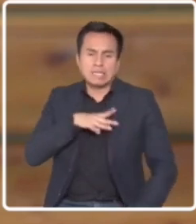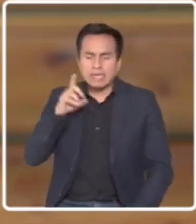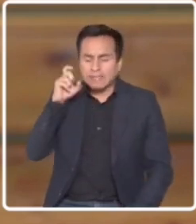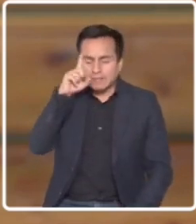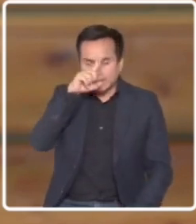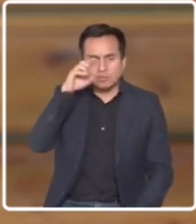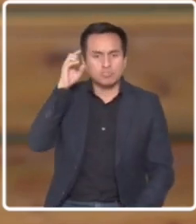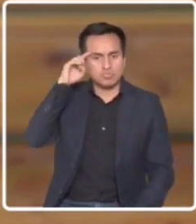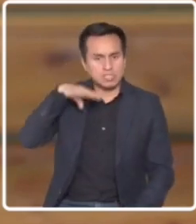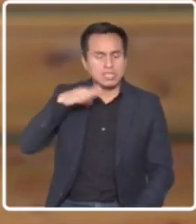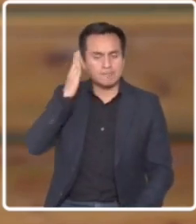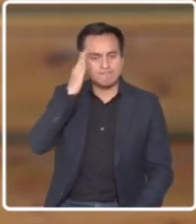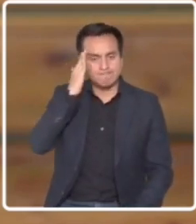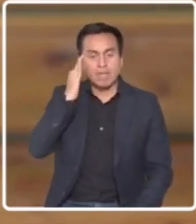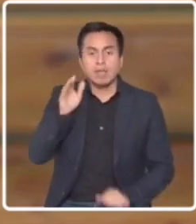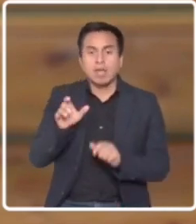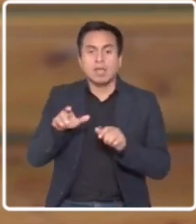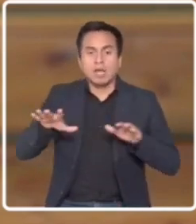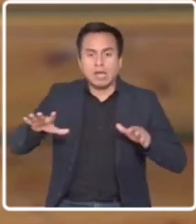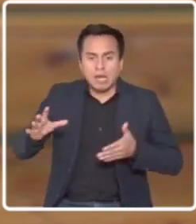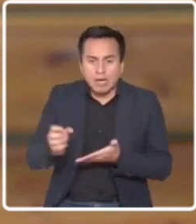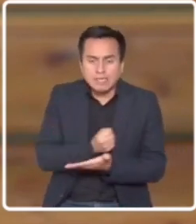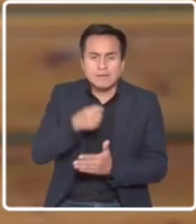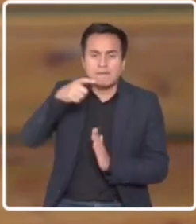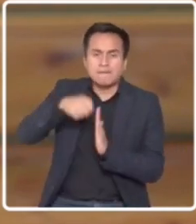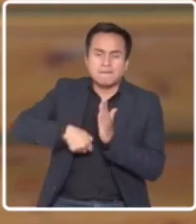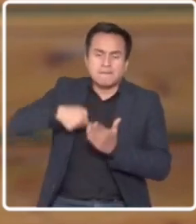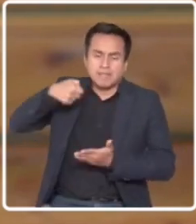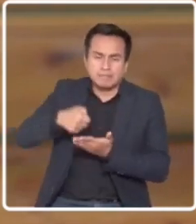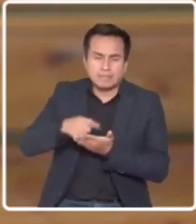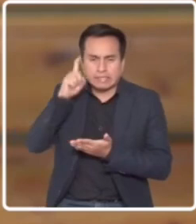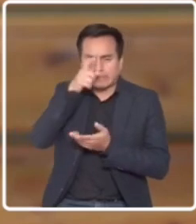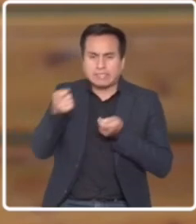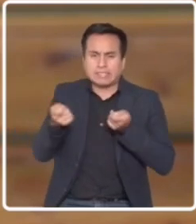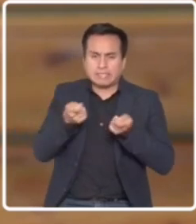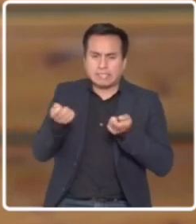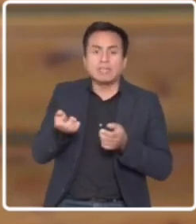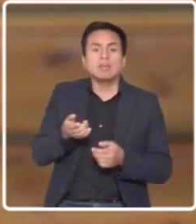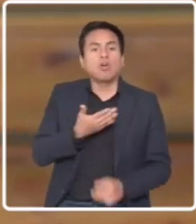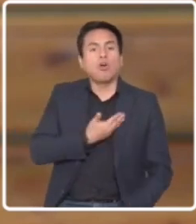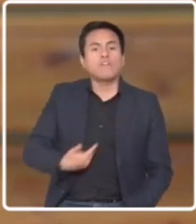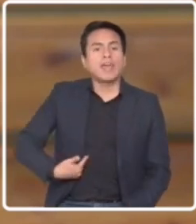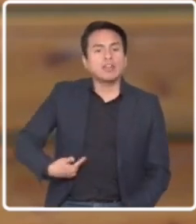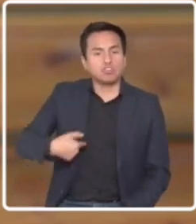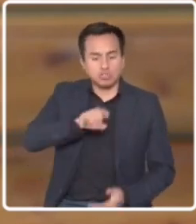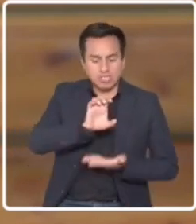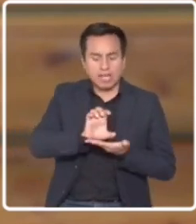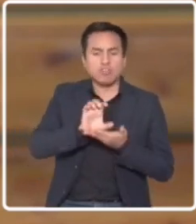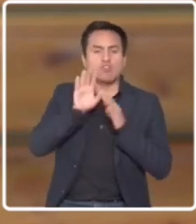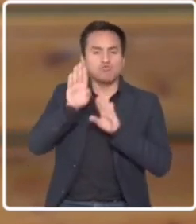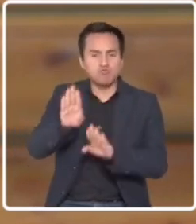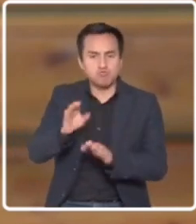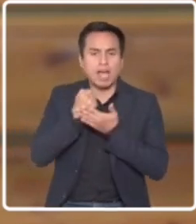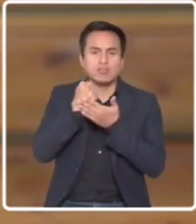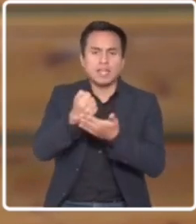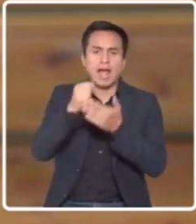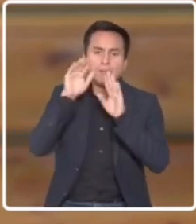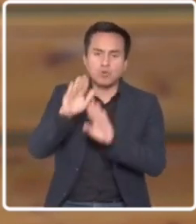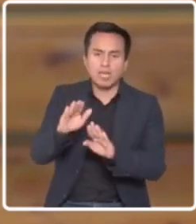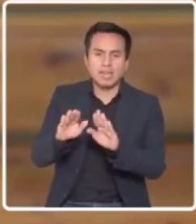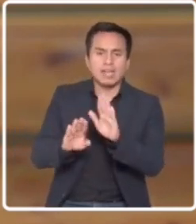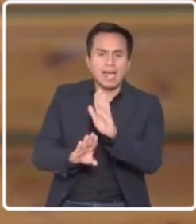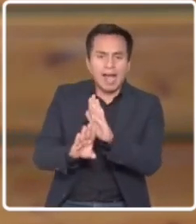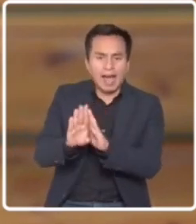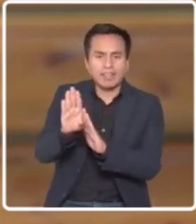difíciles. A muchos les cuesta llegar a fin de mes y, como gobierno, tenemos que estar ahí, el Estado tiene que estar ahí para ayudar, para apoyar, para